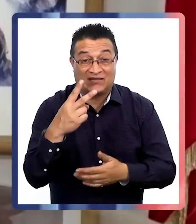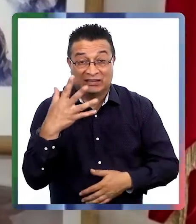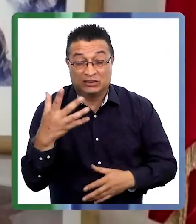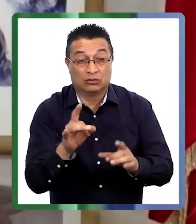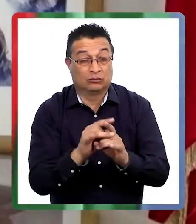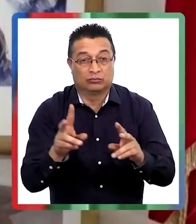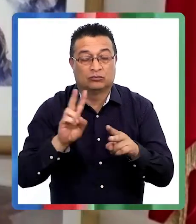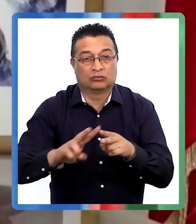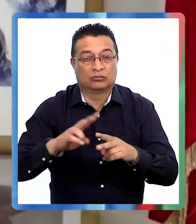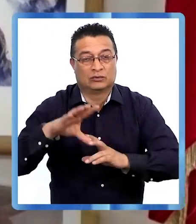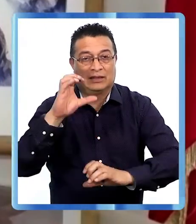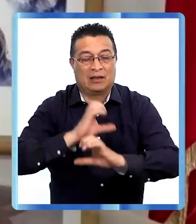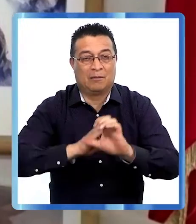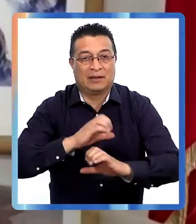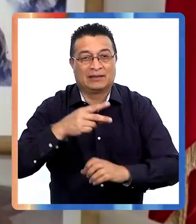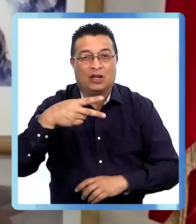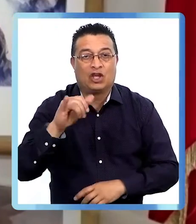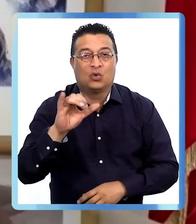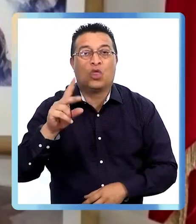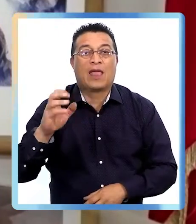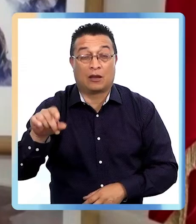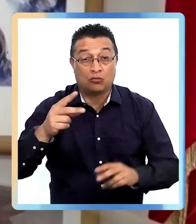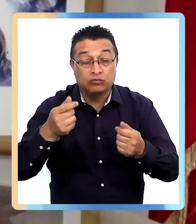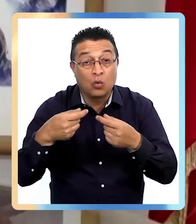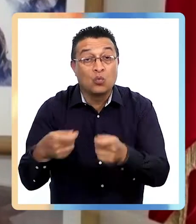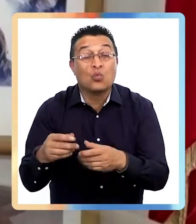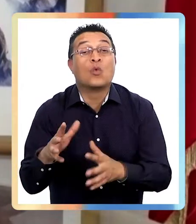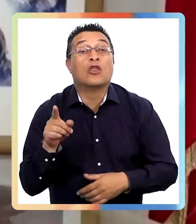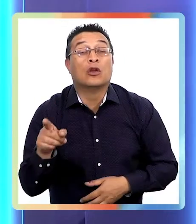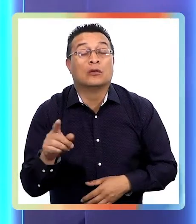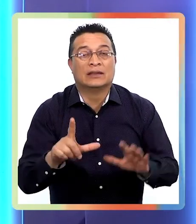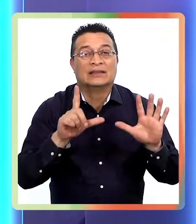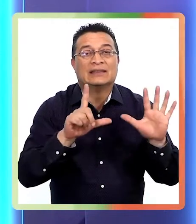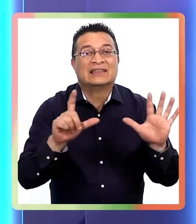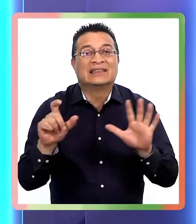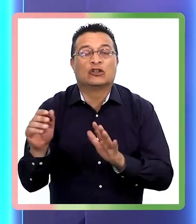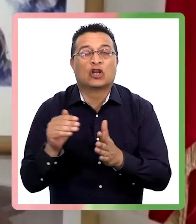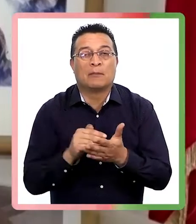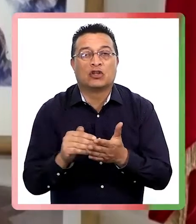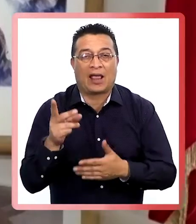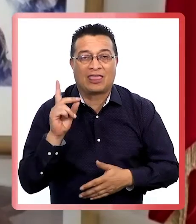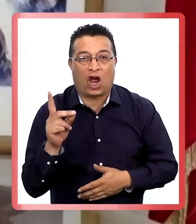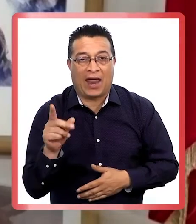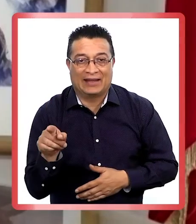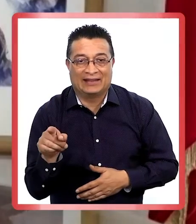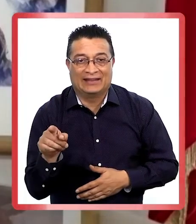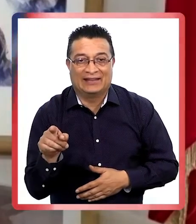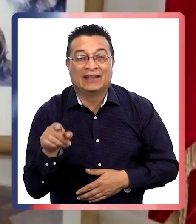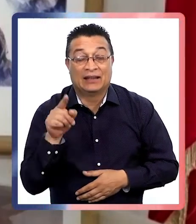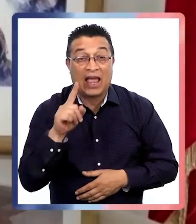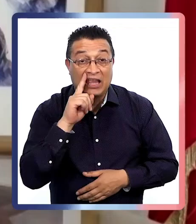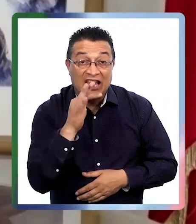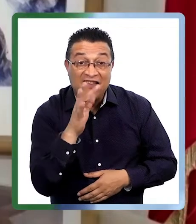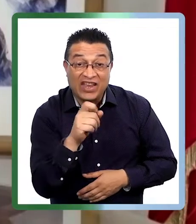2025, lo está construyendo la empresa Hyundai. ¿Sabe usted, Scarlett, cuánto cuesta ese puente? A ver, ¿cuánto 700 cuesta? millones de dólares. Ajá. Y